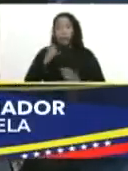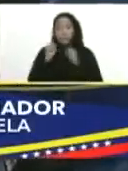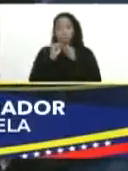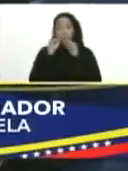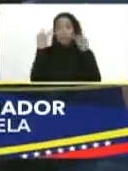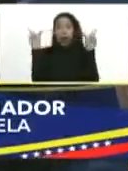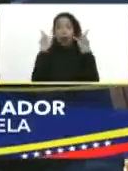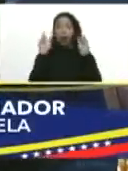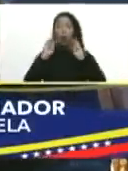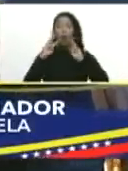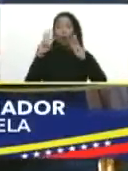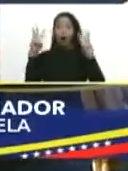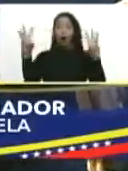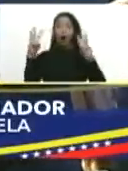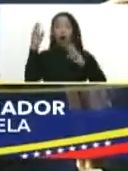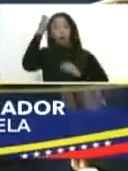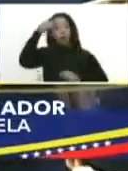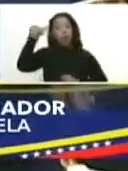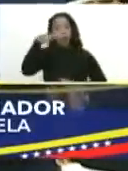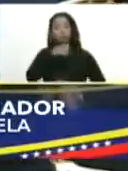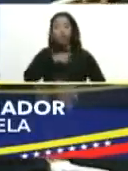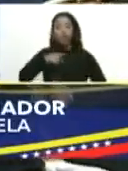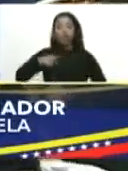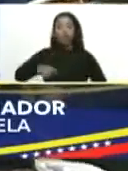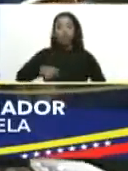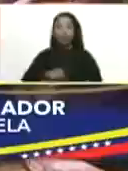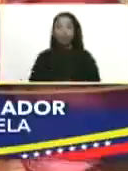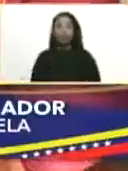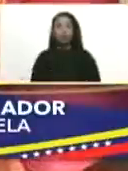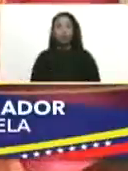admiración por el pueblo chino,